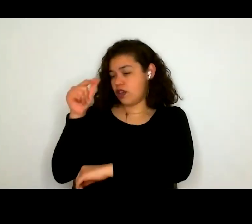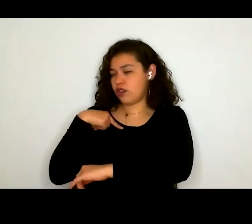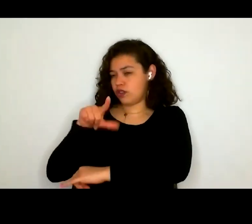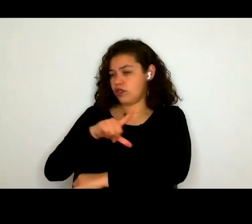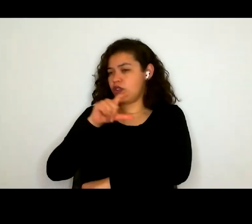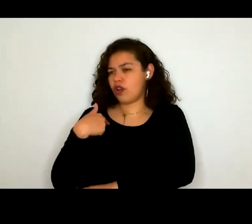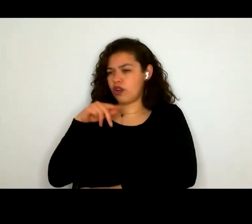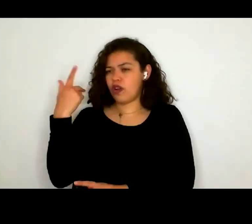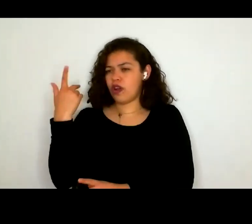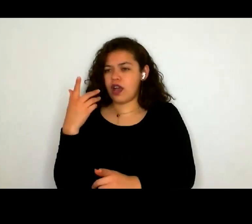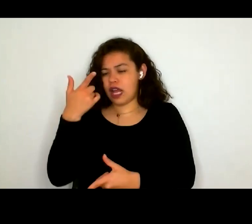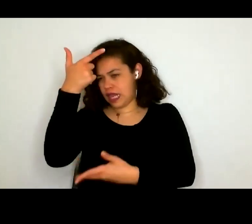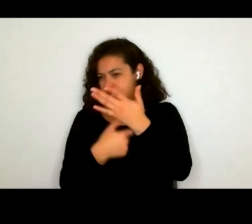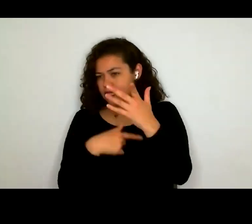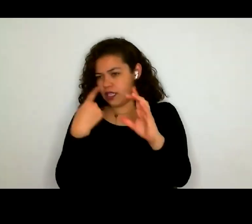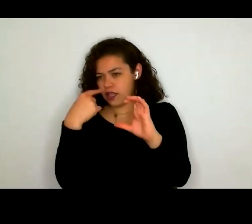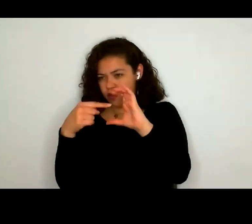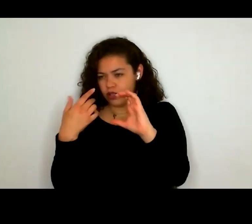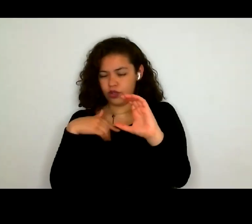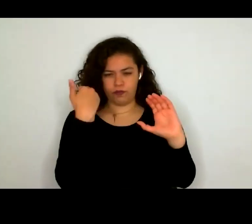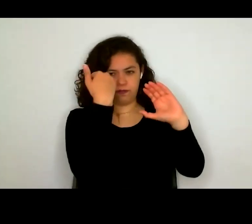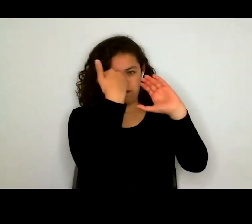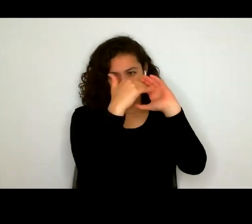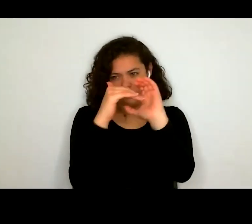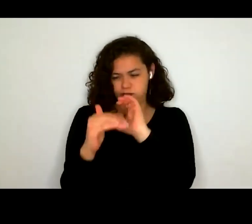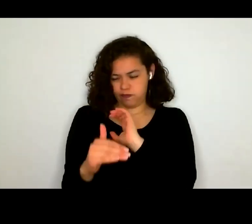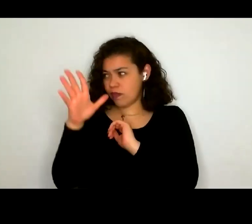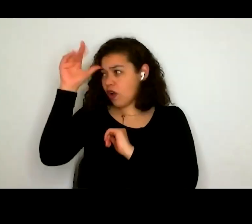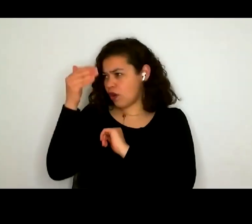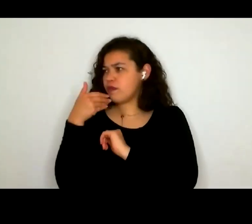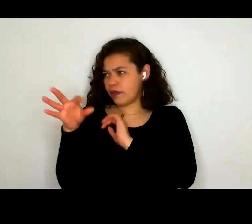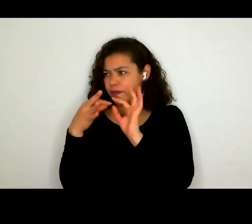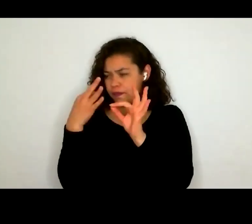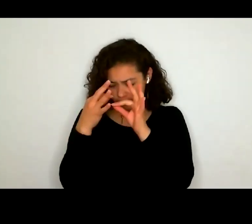a la base de correos. Ah, de acuerdo. Ujú. Perfecto.